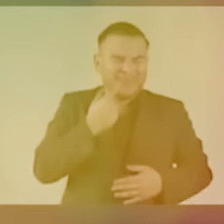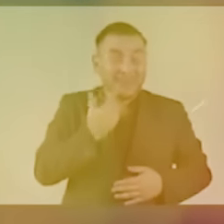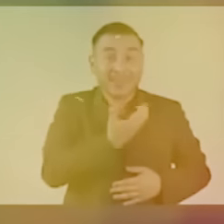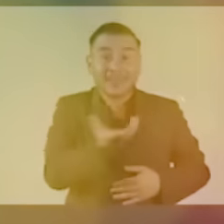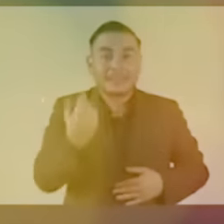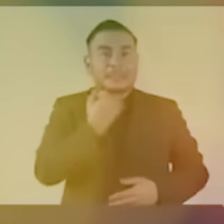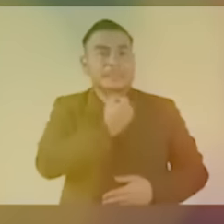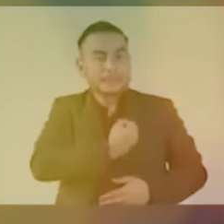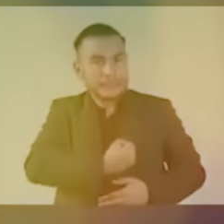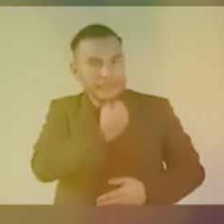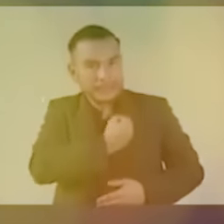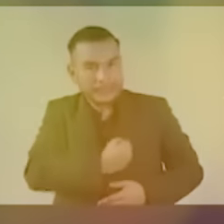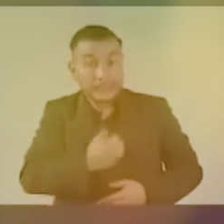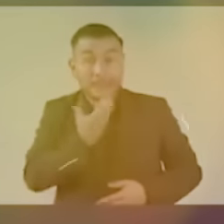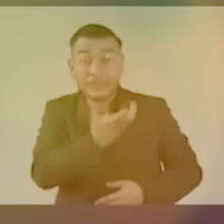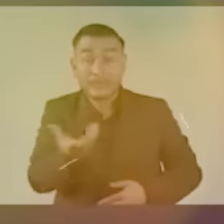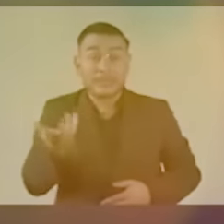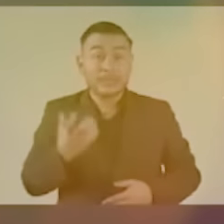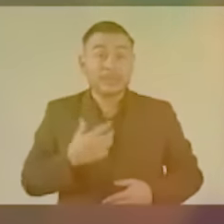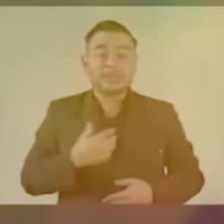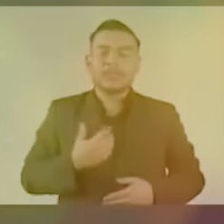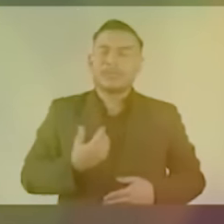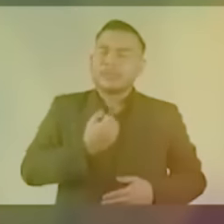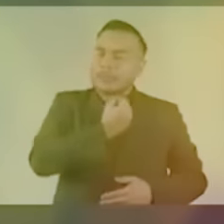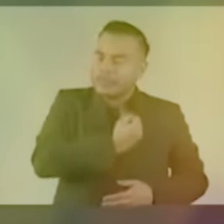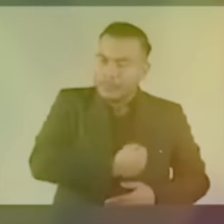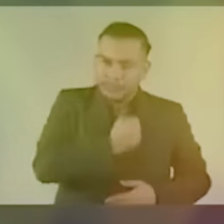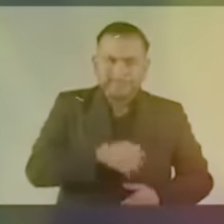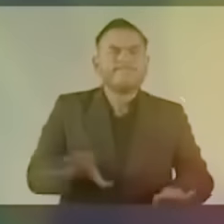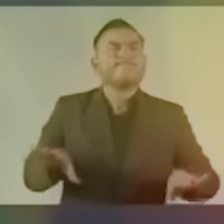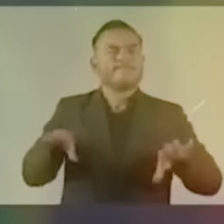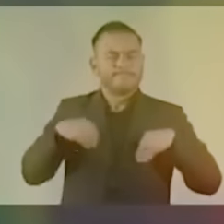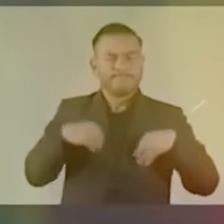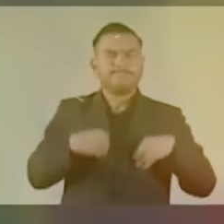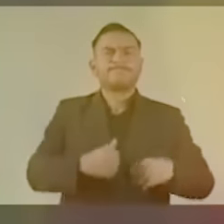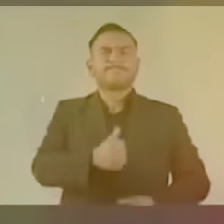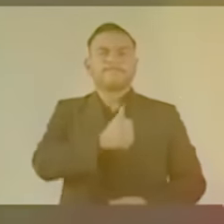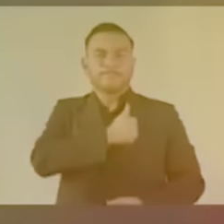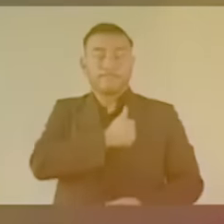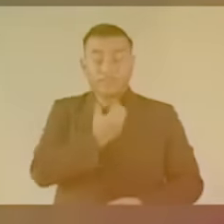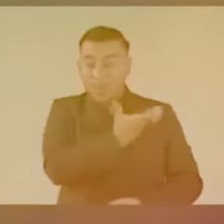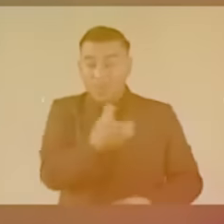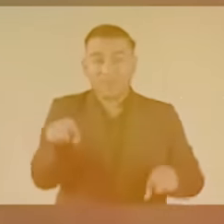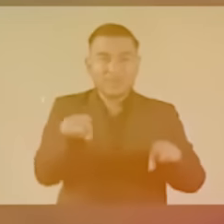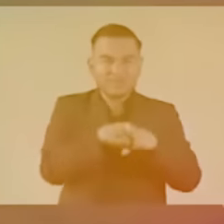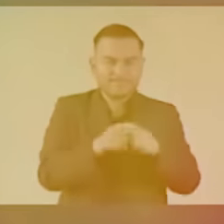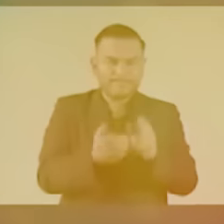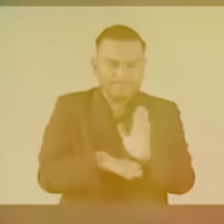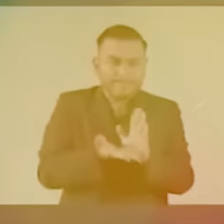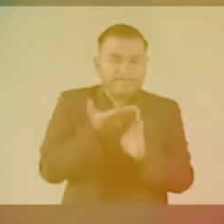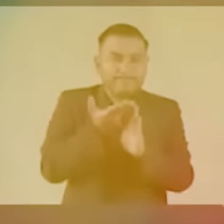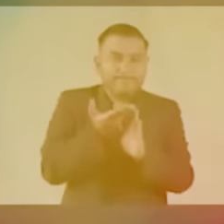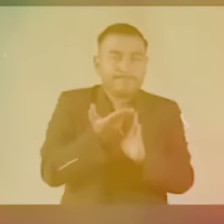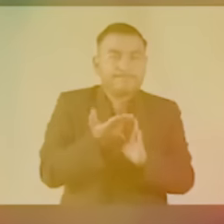un poco. Nos toca ahora a todos tener un poco de dolor, asumir nuestra responsabilidad y todos, como hermanos, sacar adelante a ese